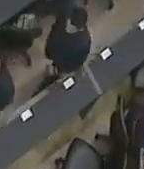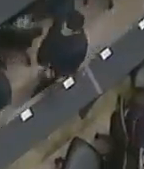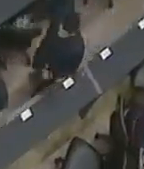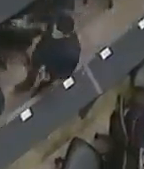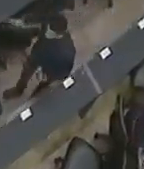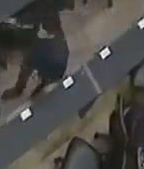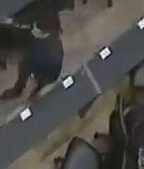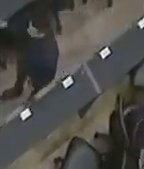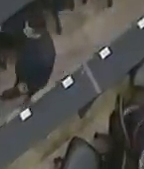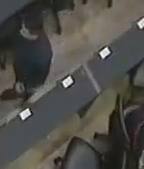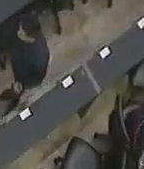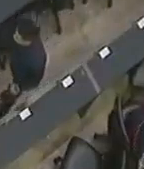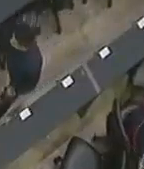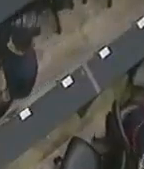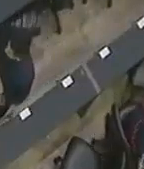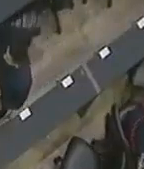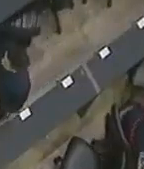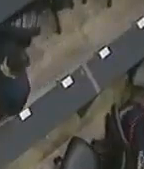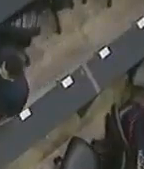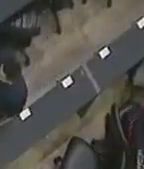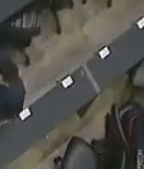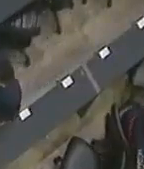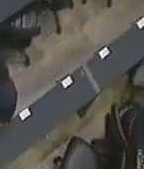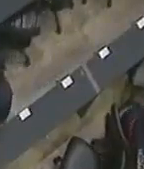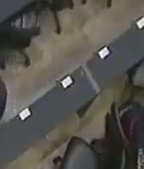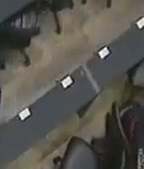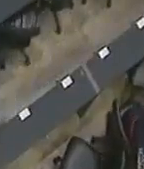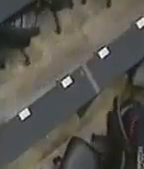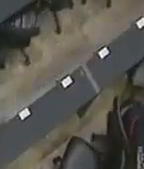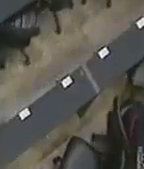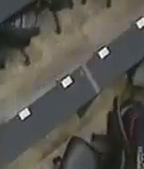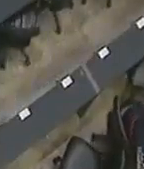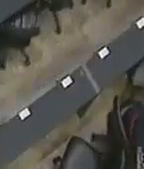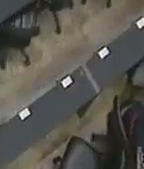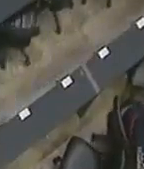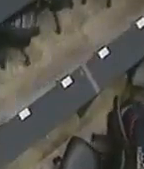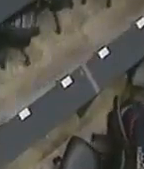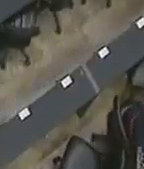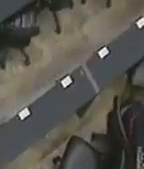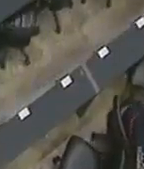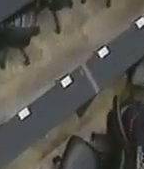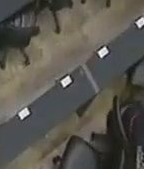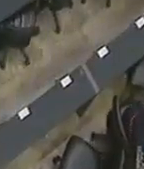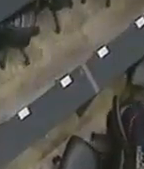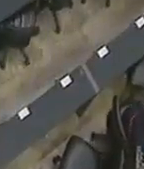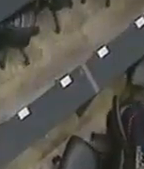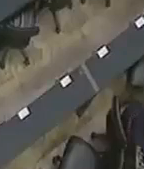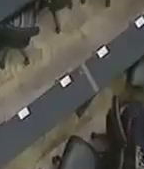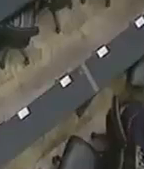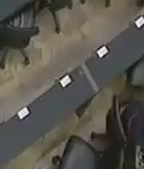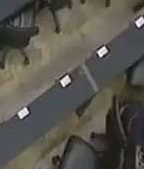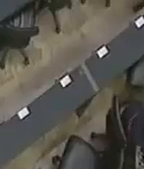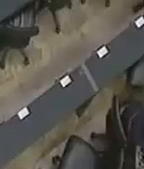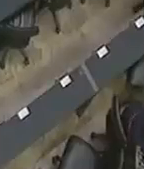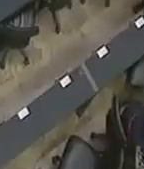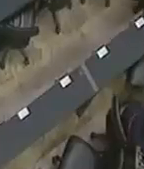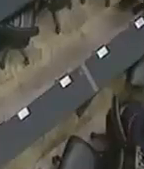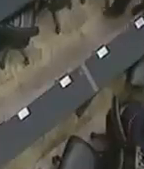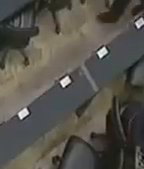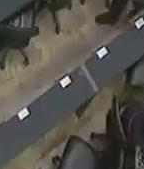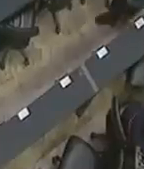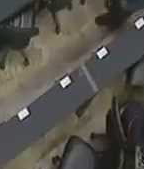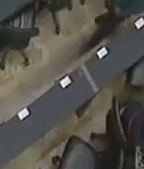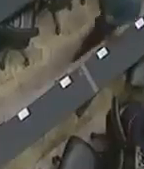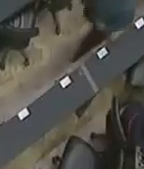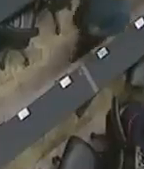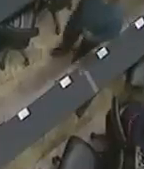Panteón Nacional de los restos del teniente de navío Pedro Lucas Urribarri Prieto y las heroínas Ana María Campos y